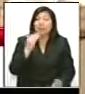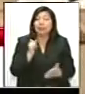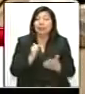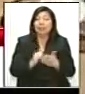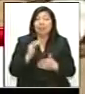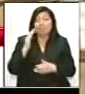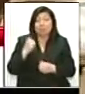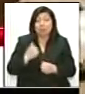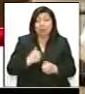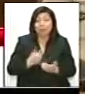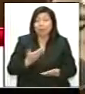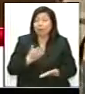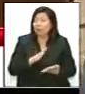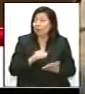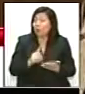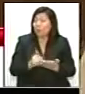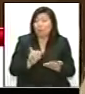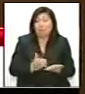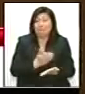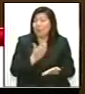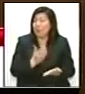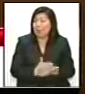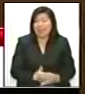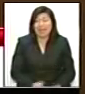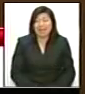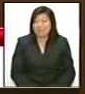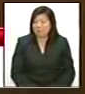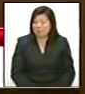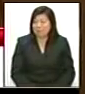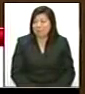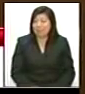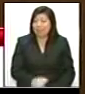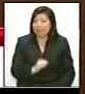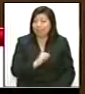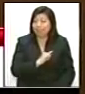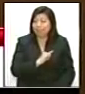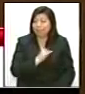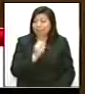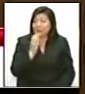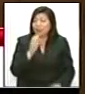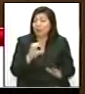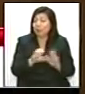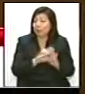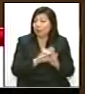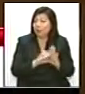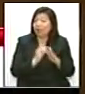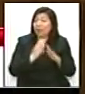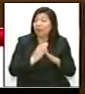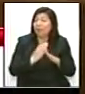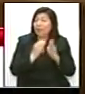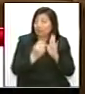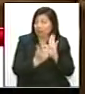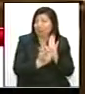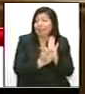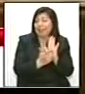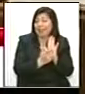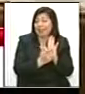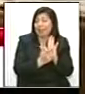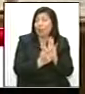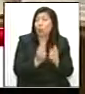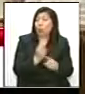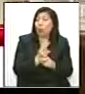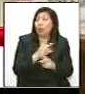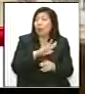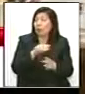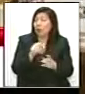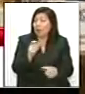que la policía, a pesar de todas las dificultades, es la institución por mandato constitucional de defender la legalidad y la seguridad de todos